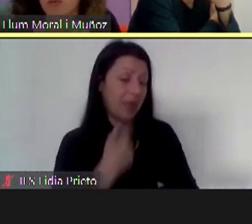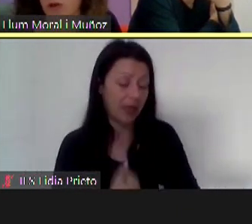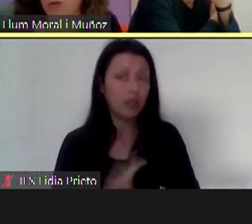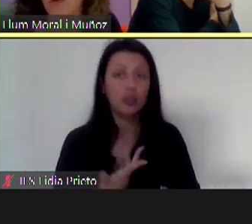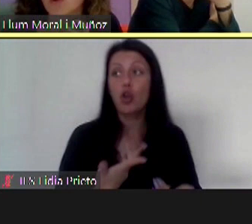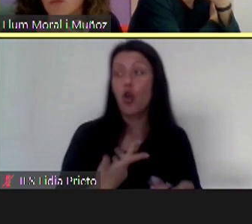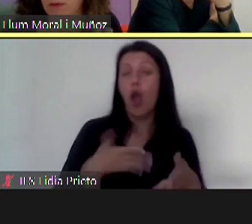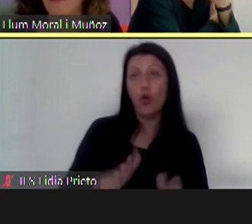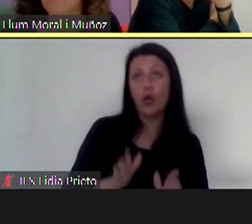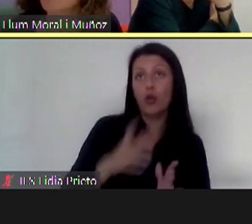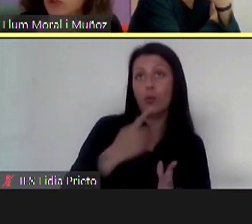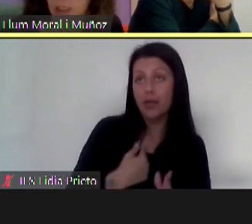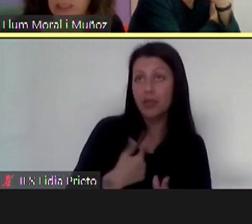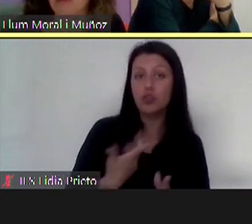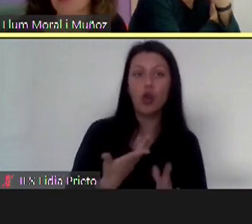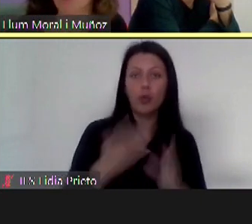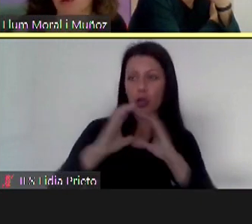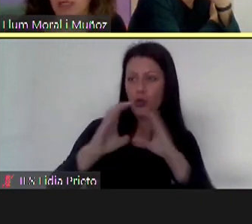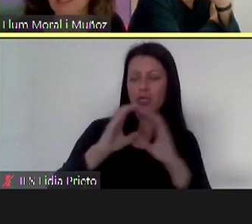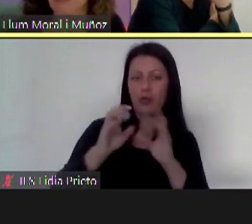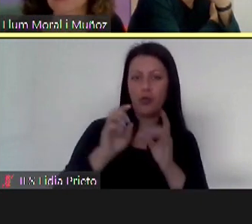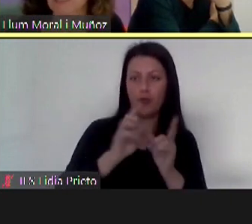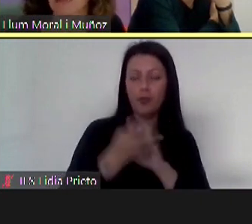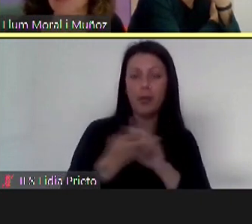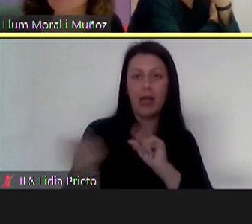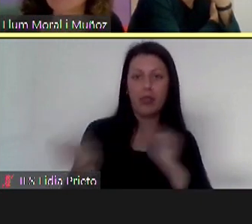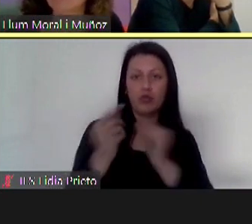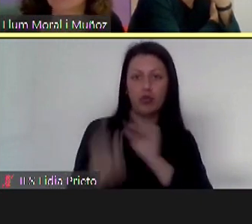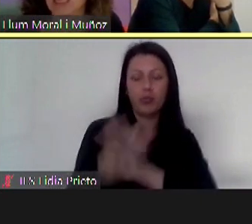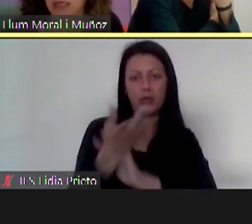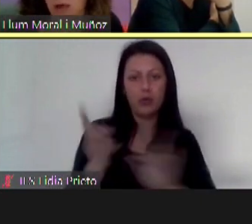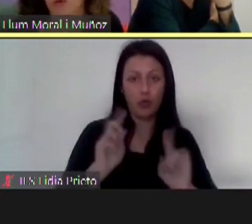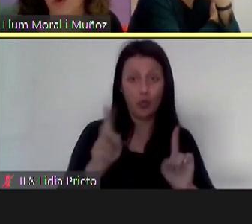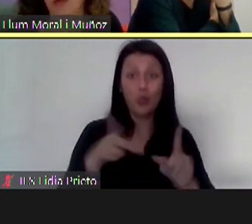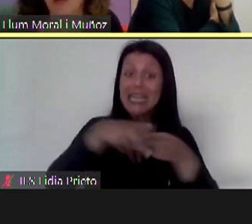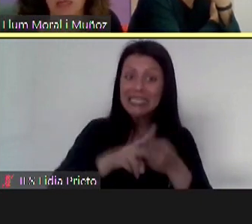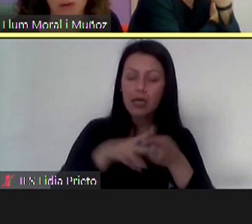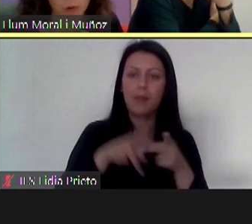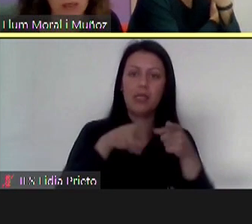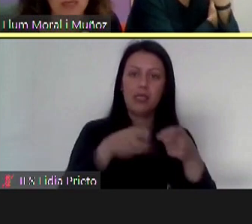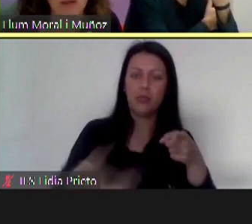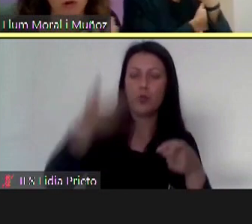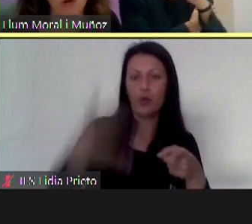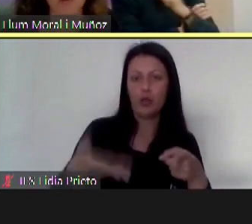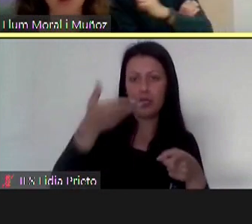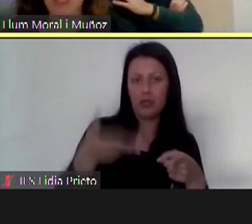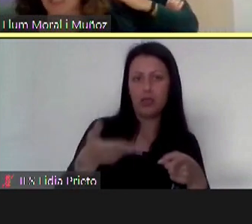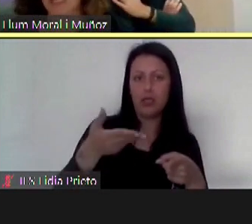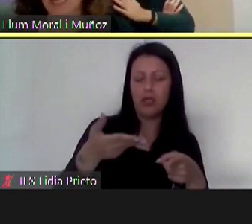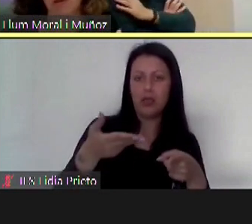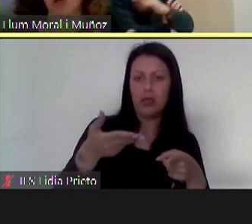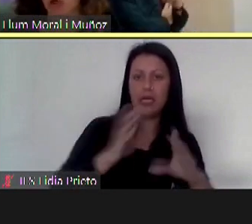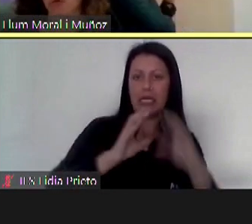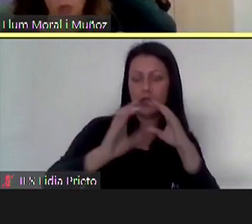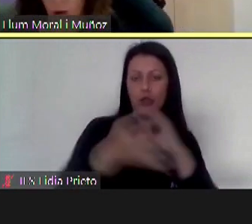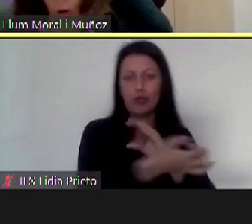algo, hemos reconducido súper bien. Pues en este momento es donde hay que sacar esas herramientas y reconducir. Dado que no le podemos